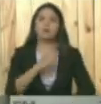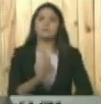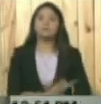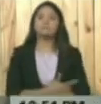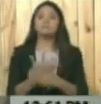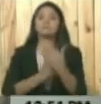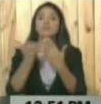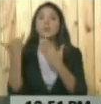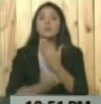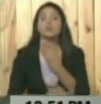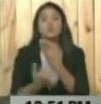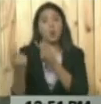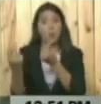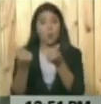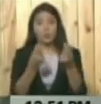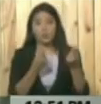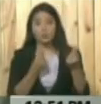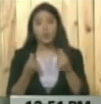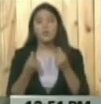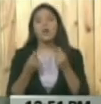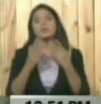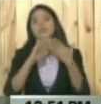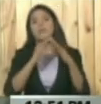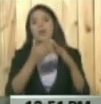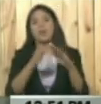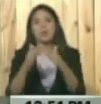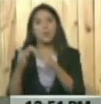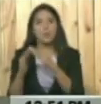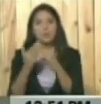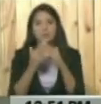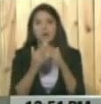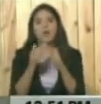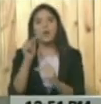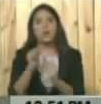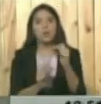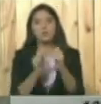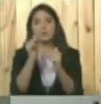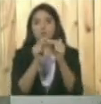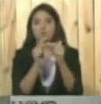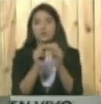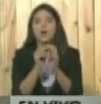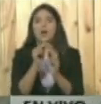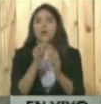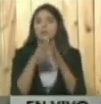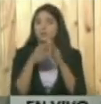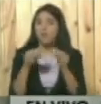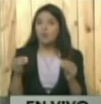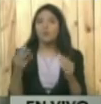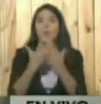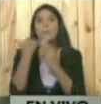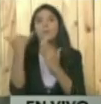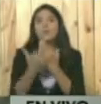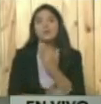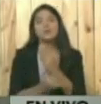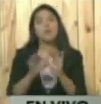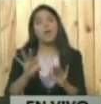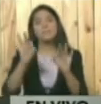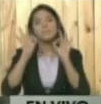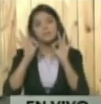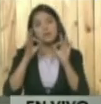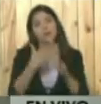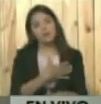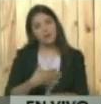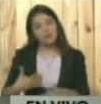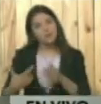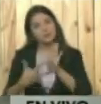los proyectos económicos, urbanos de las comunidades, en construcción y en reparación, un proyecto muy especial que queremos